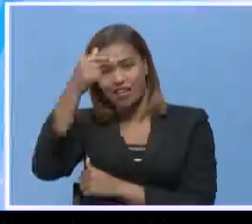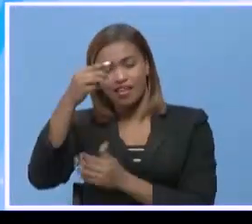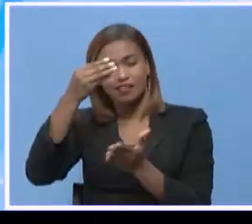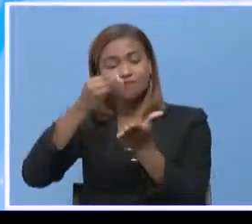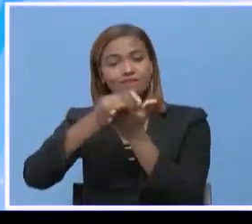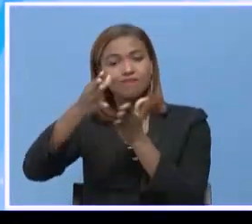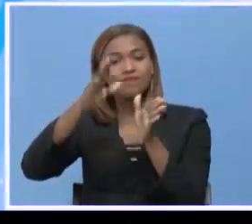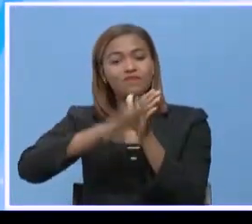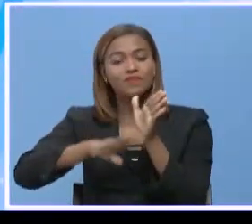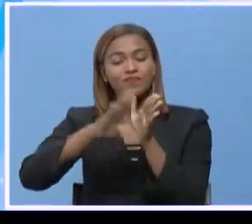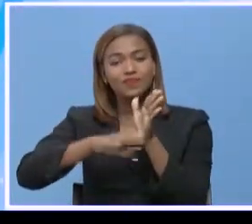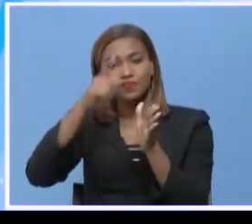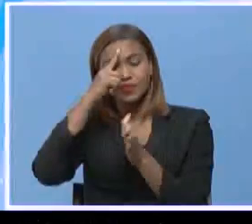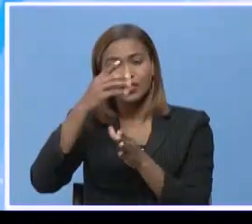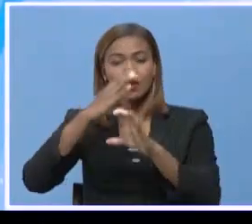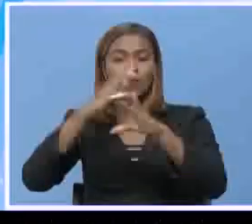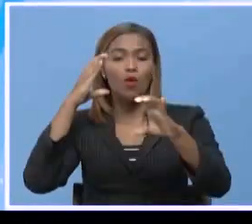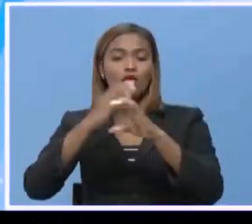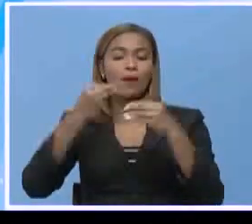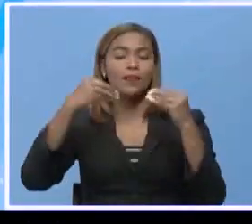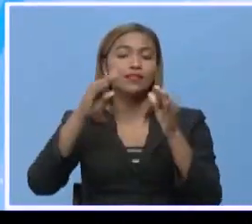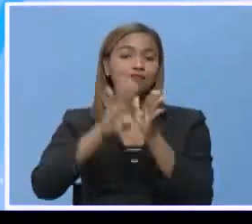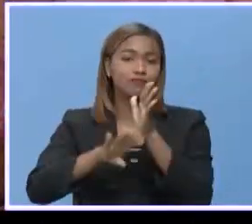precios bajos a través de bodegas móviles.